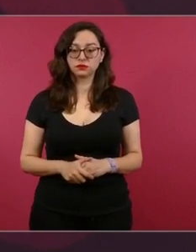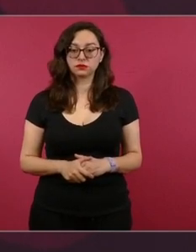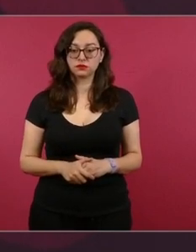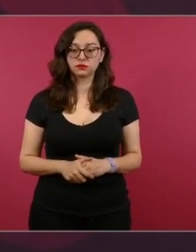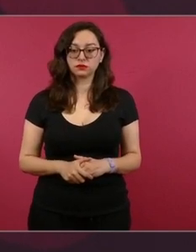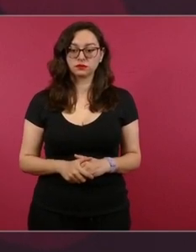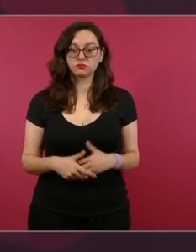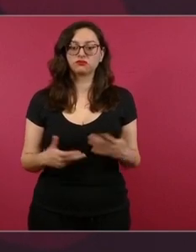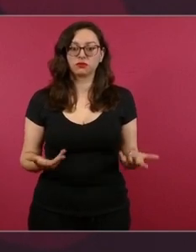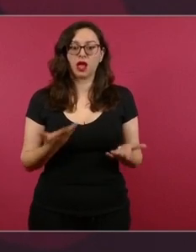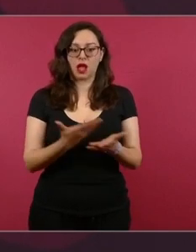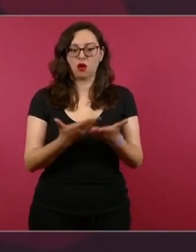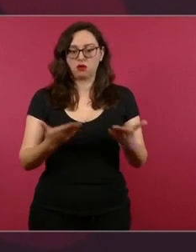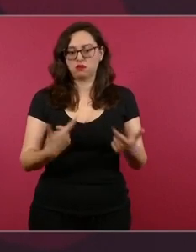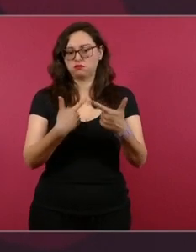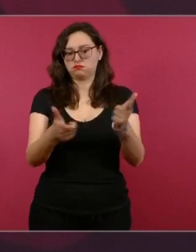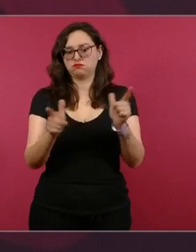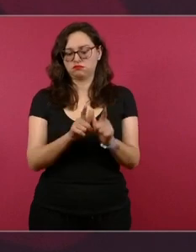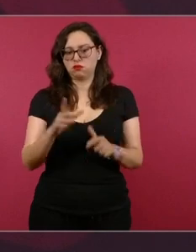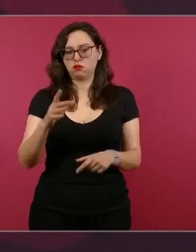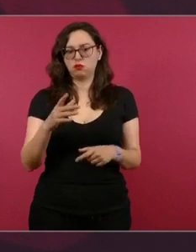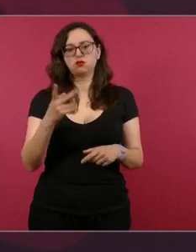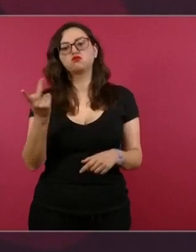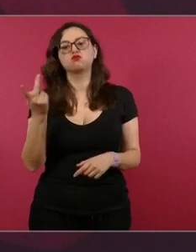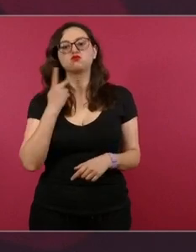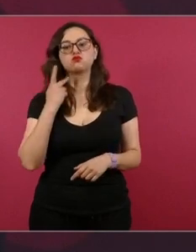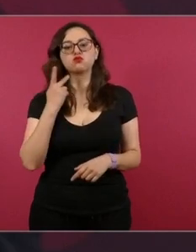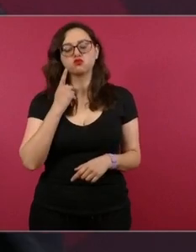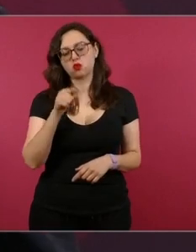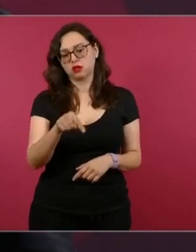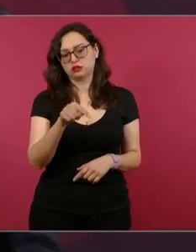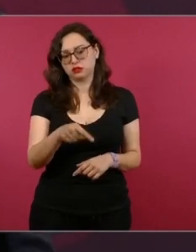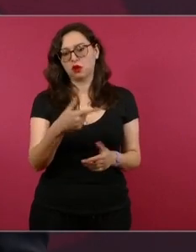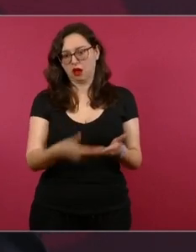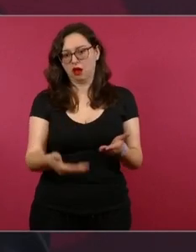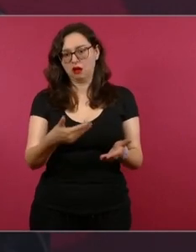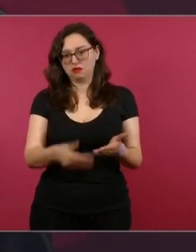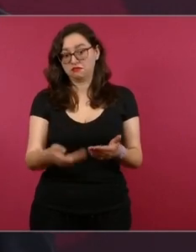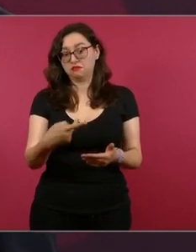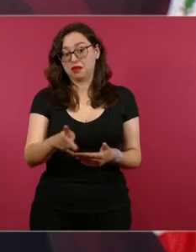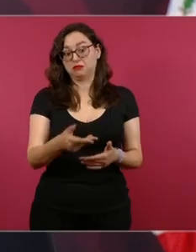ya es otro partido, pero que se creó en